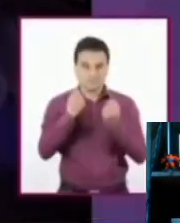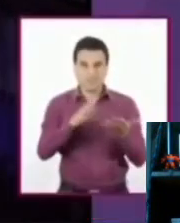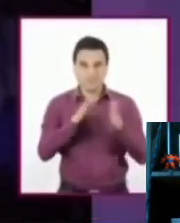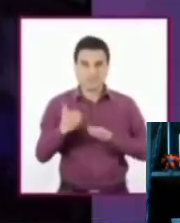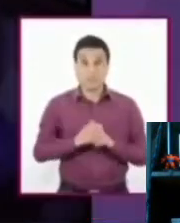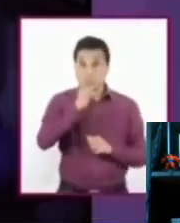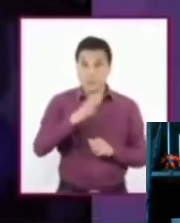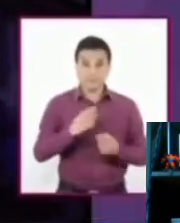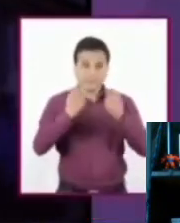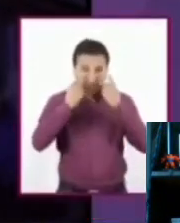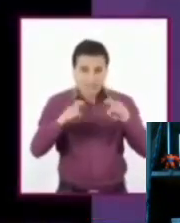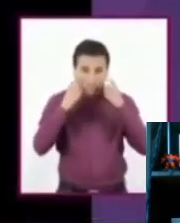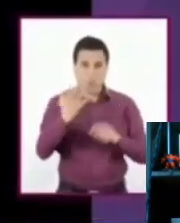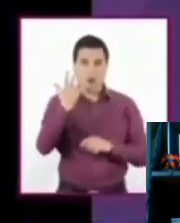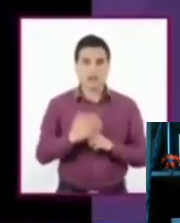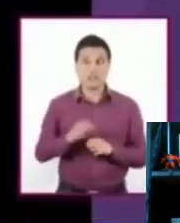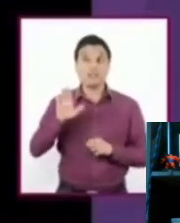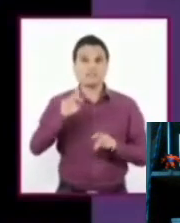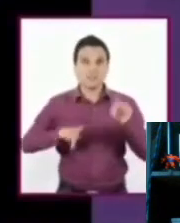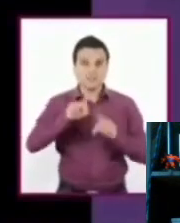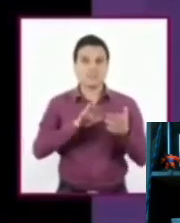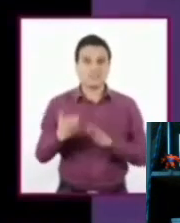he writes por ripoll